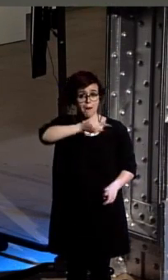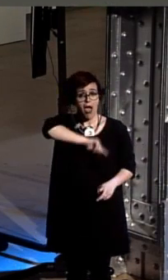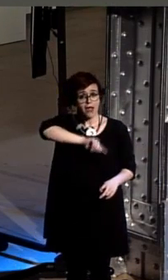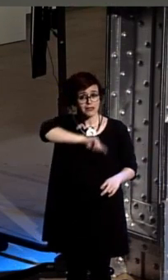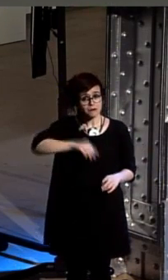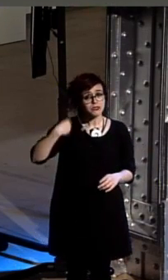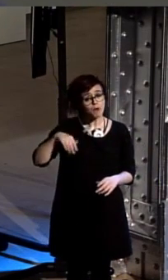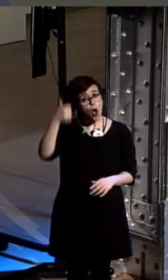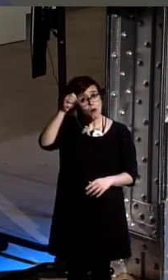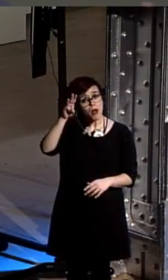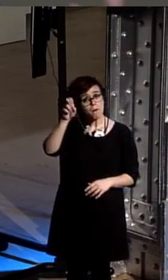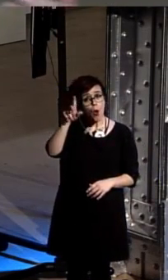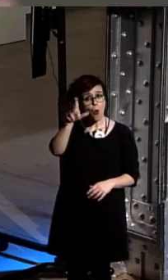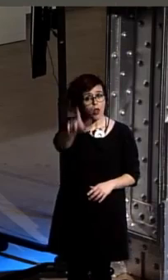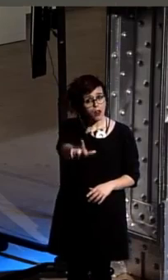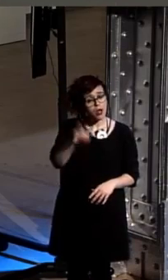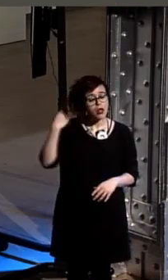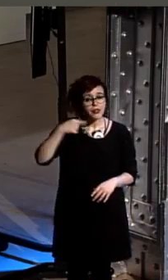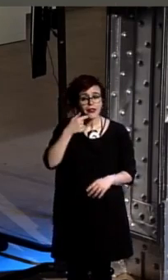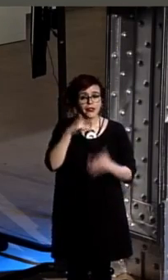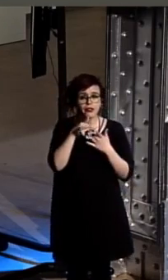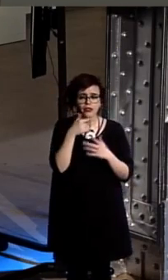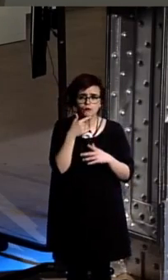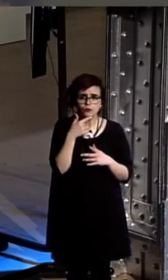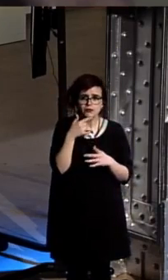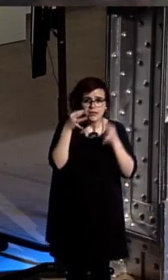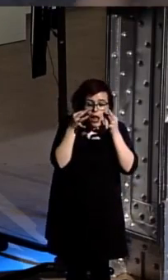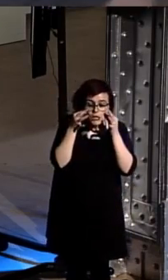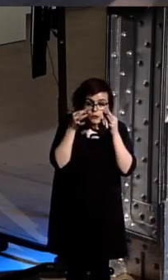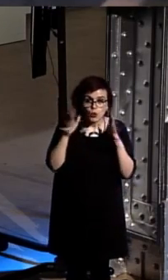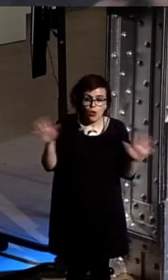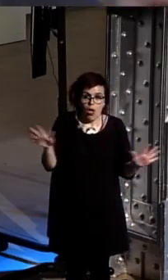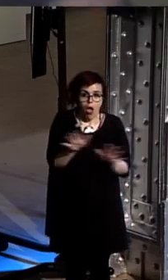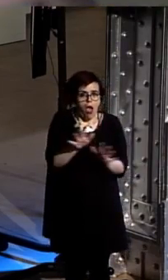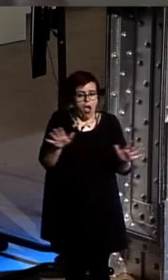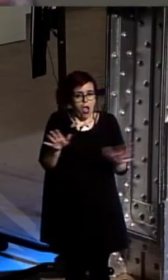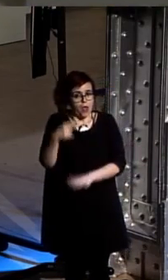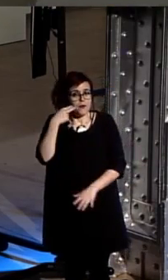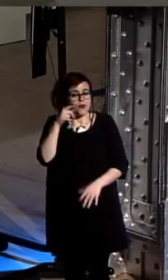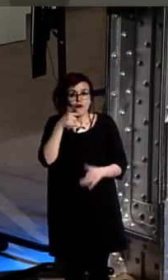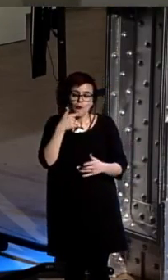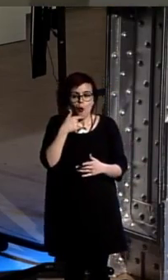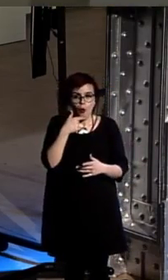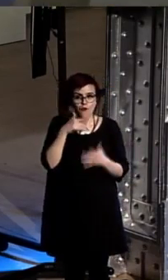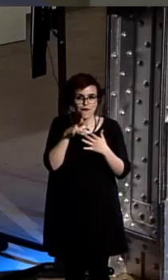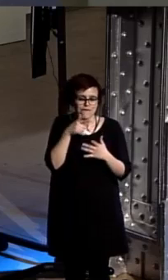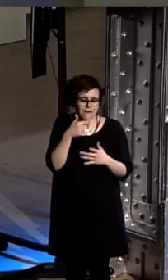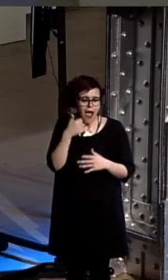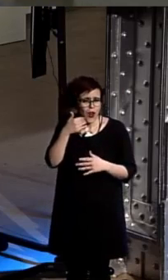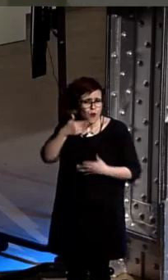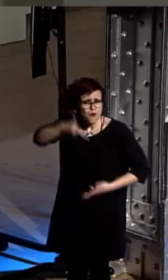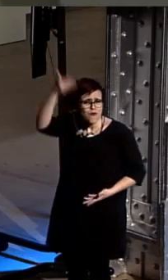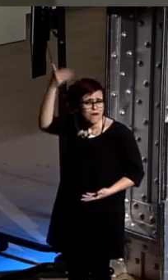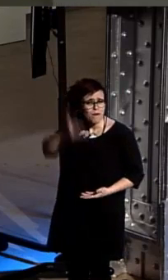él mismo, está de alguna manera muy alarmado con el monstruo que, como él dice, ha creado. Parece